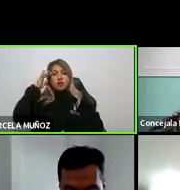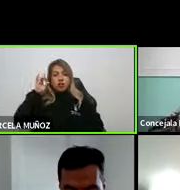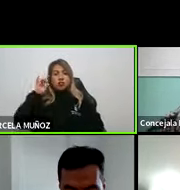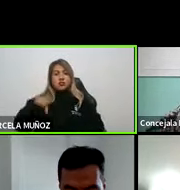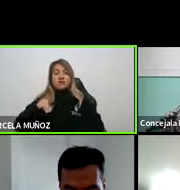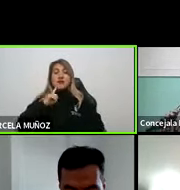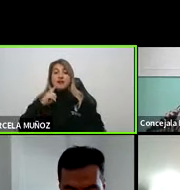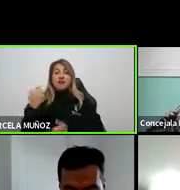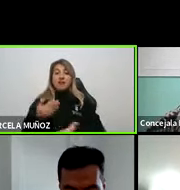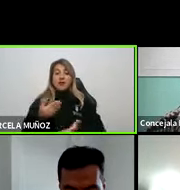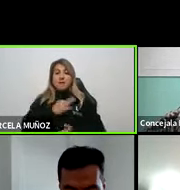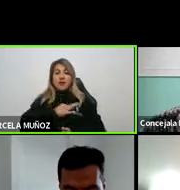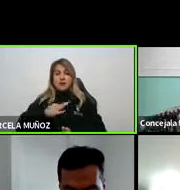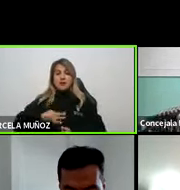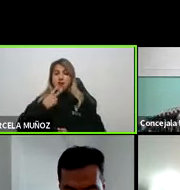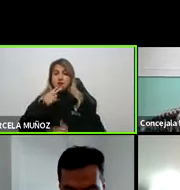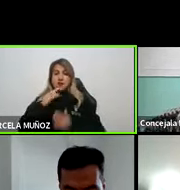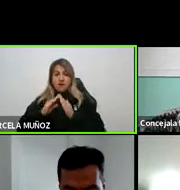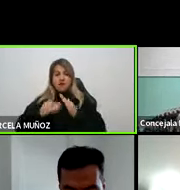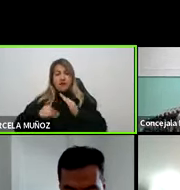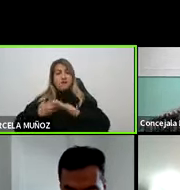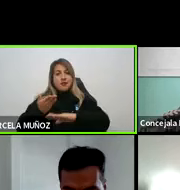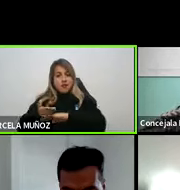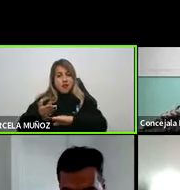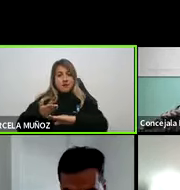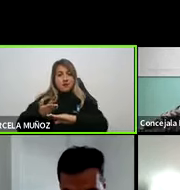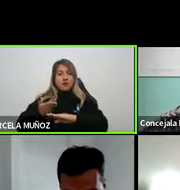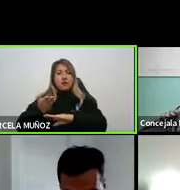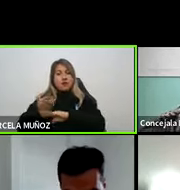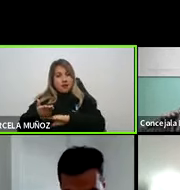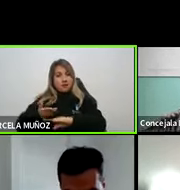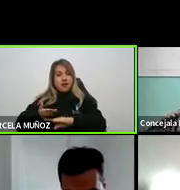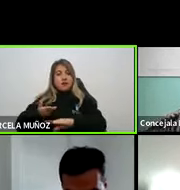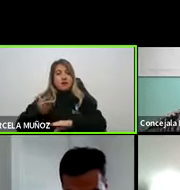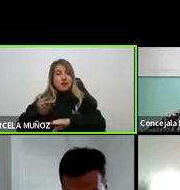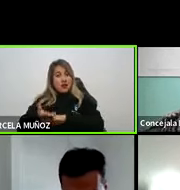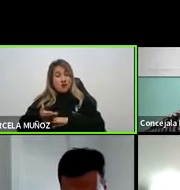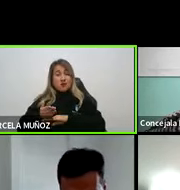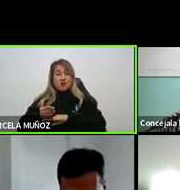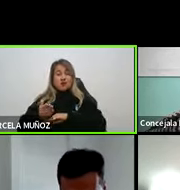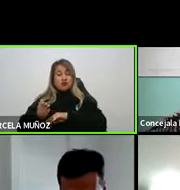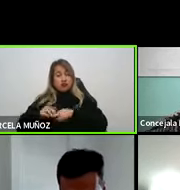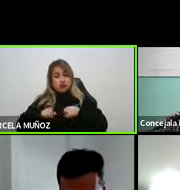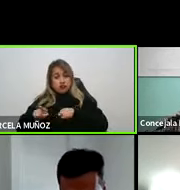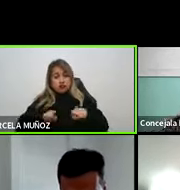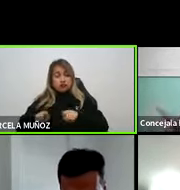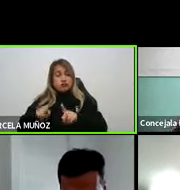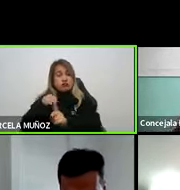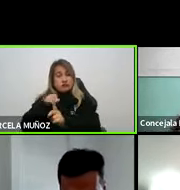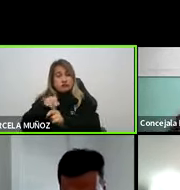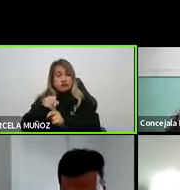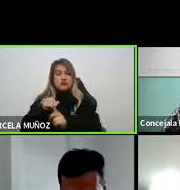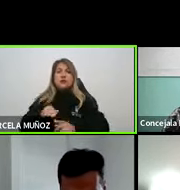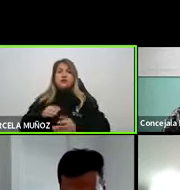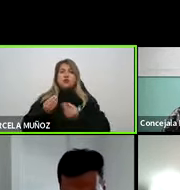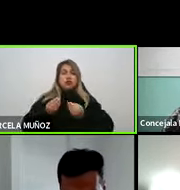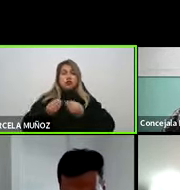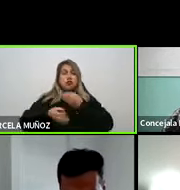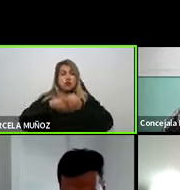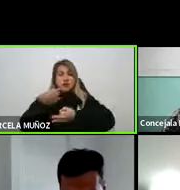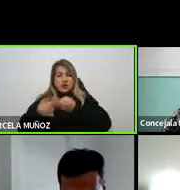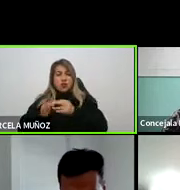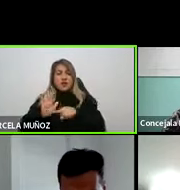en donde le hemos pedido una y otra vez y hemos esto, todas nuestras observaciones negativas para las